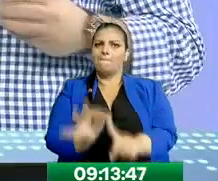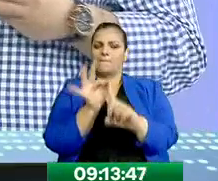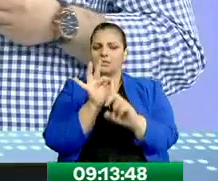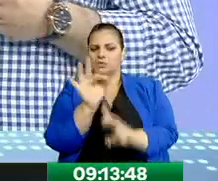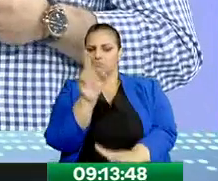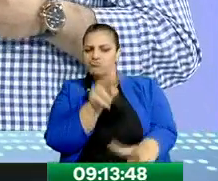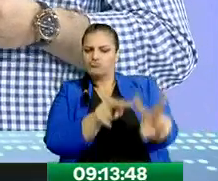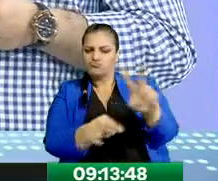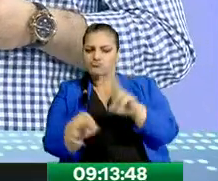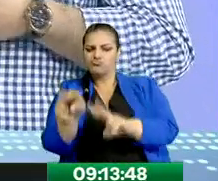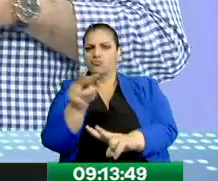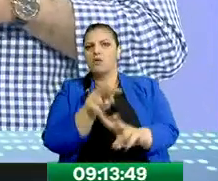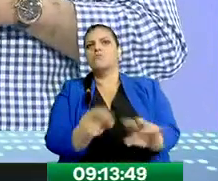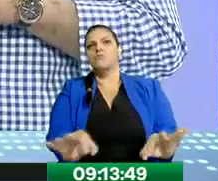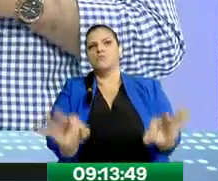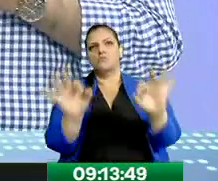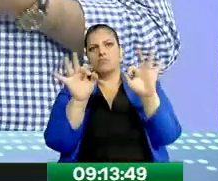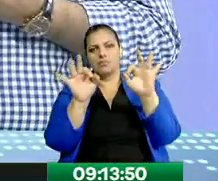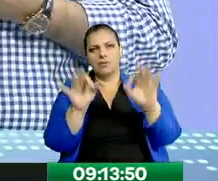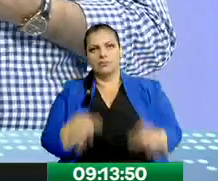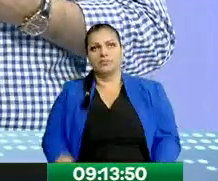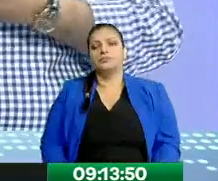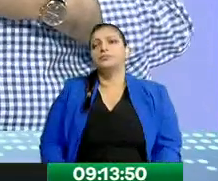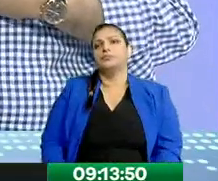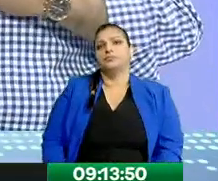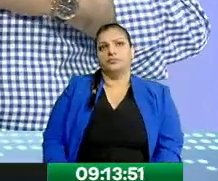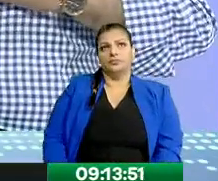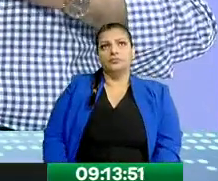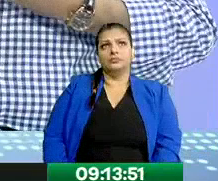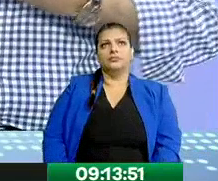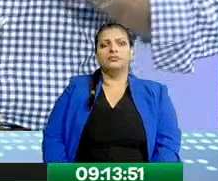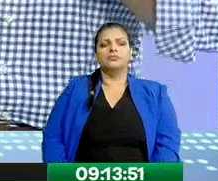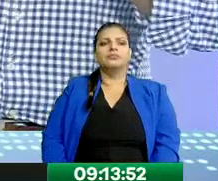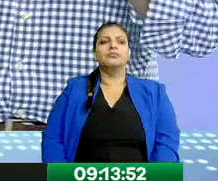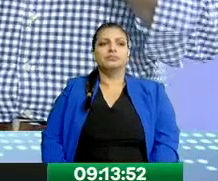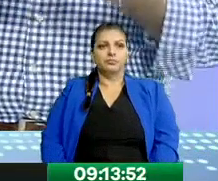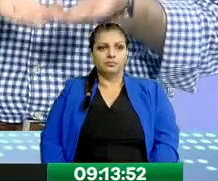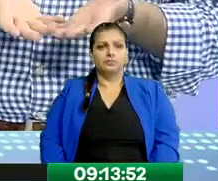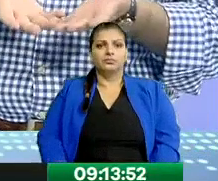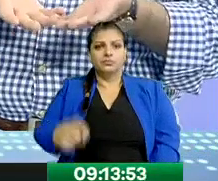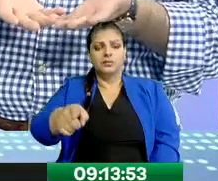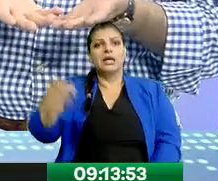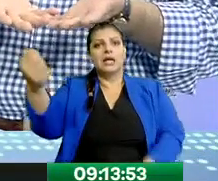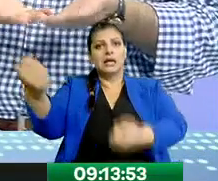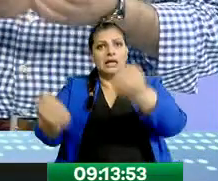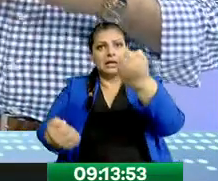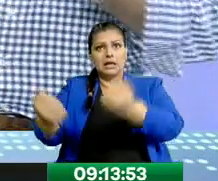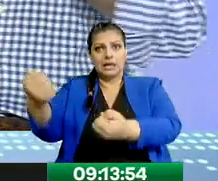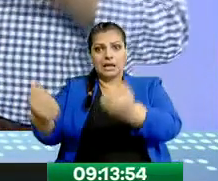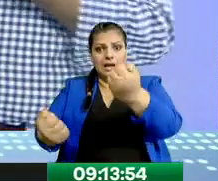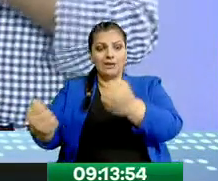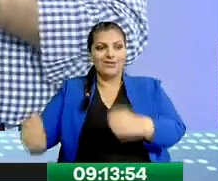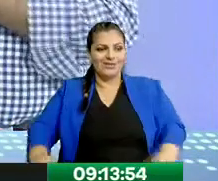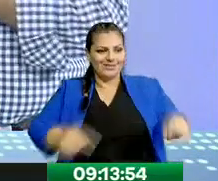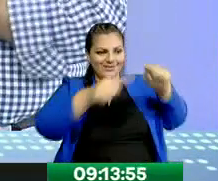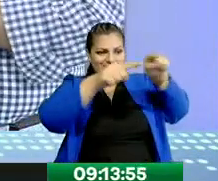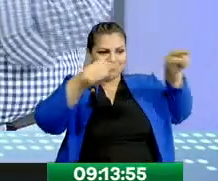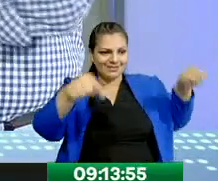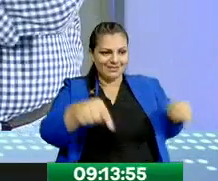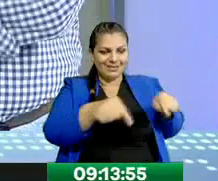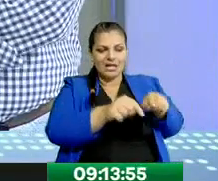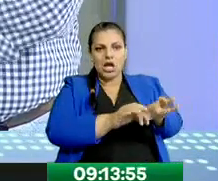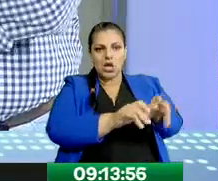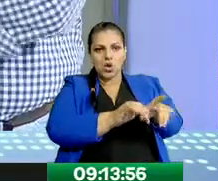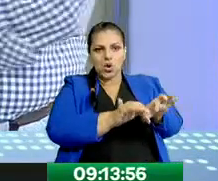cuales lo único que requerimos o lo único que nosotros damos es un análisis de en qué situación se encuentra el vehículo para que pueda rodar